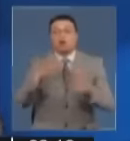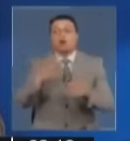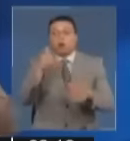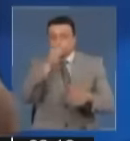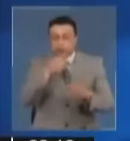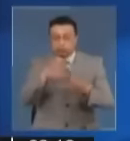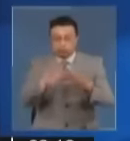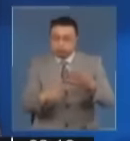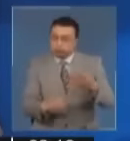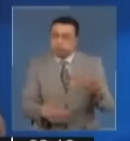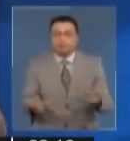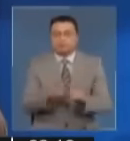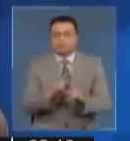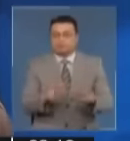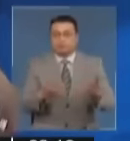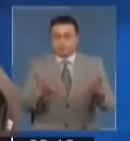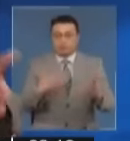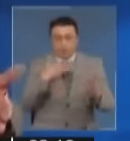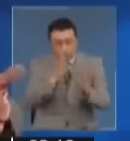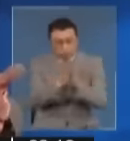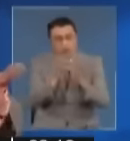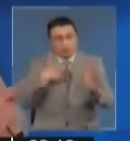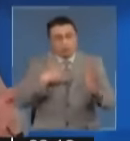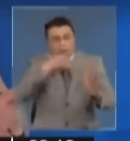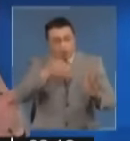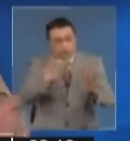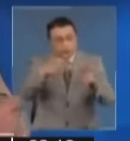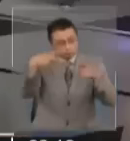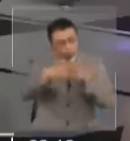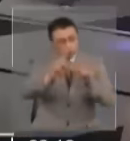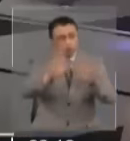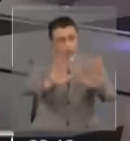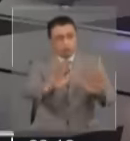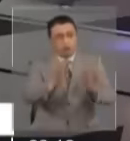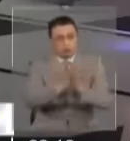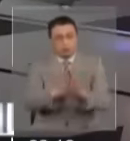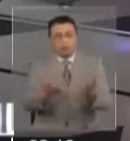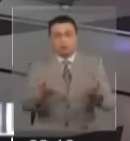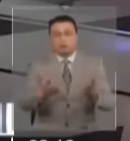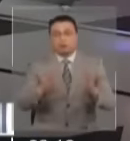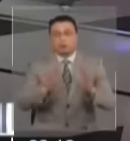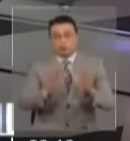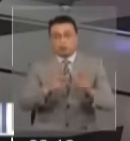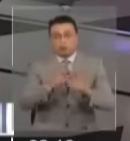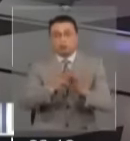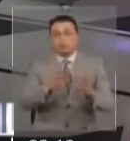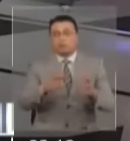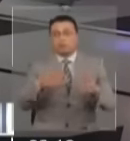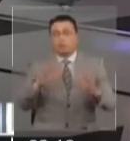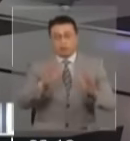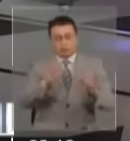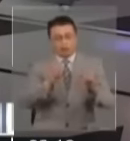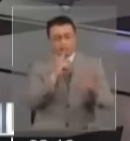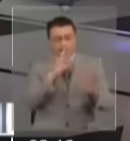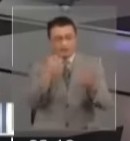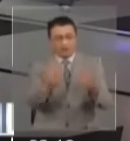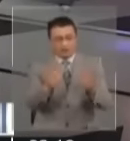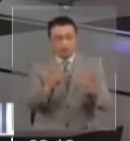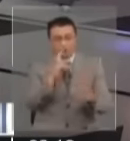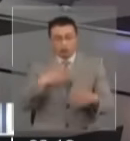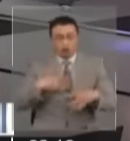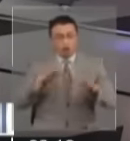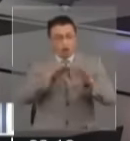hacer una observación. Por lo tanto, si está cuestionando, déjame terminar. Ese planteamiento no lo está haciendo la doctora. Dejemos que termine. Lo ha hecho la ciudadanía. Déjame terminar. Lo ha hecho la ciudadanía. Sí, está bien. Por eso. A lo mejor sí estoy